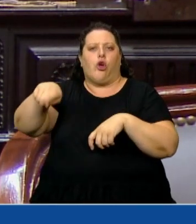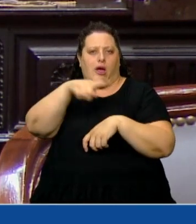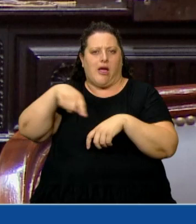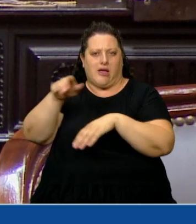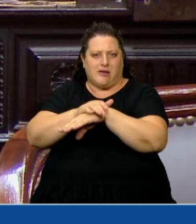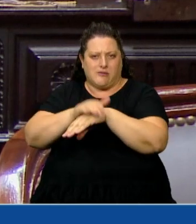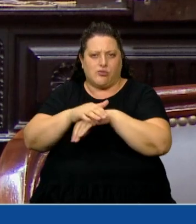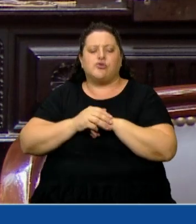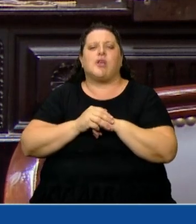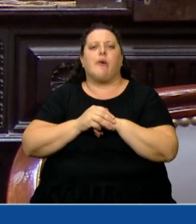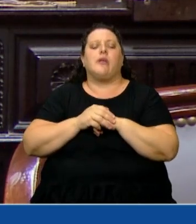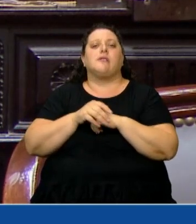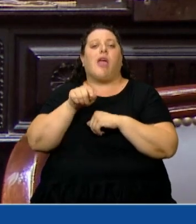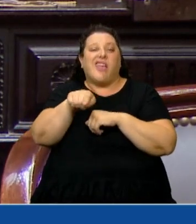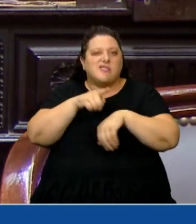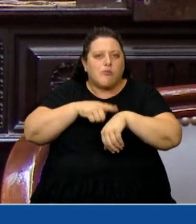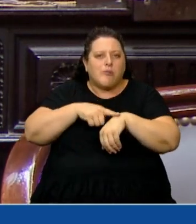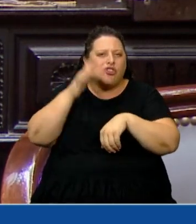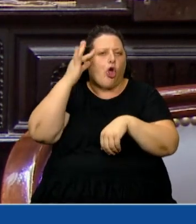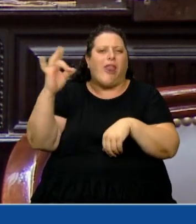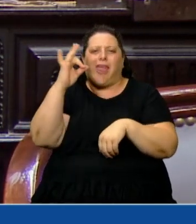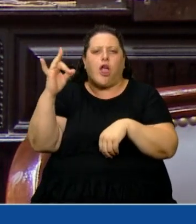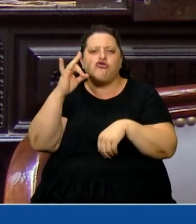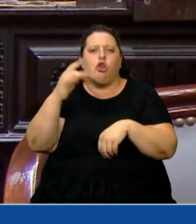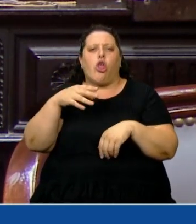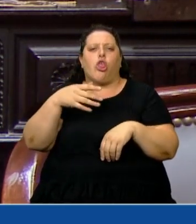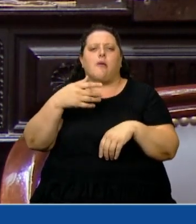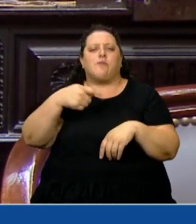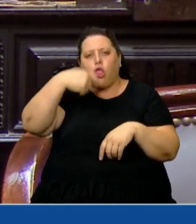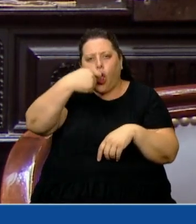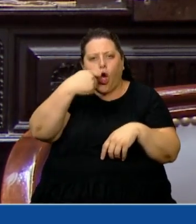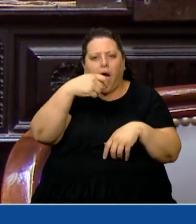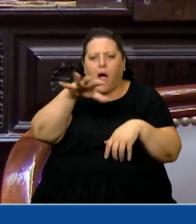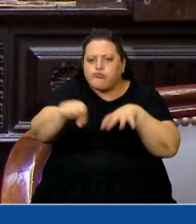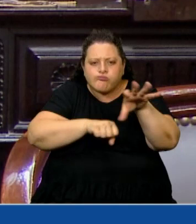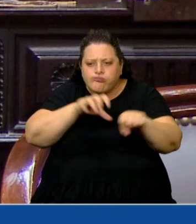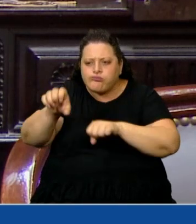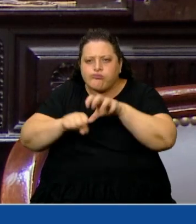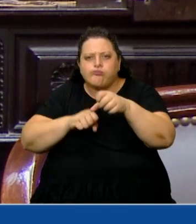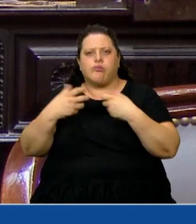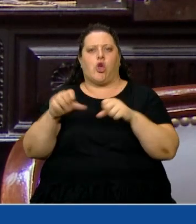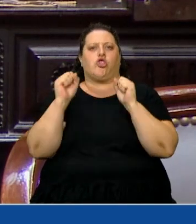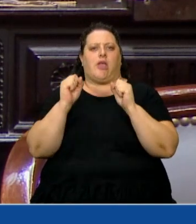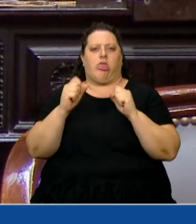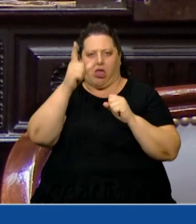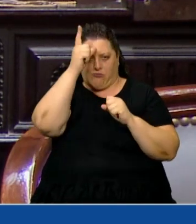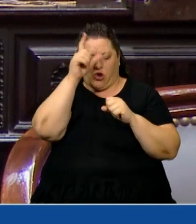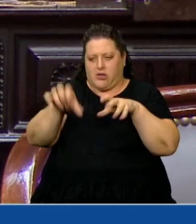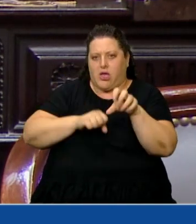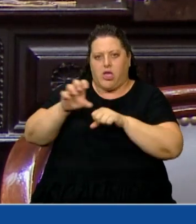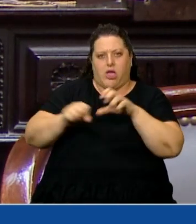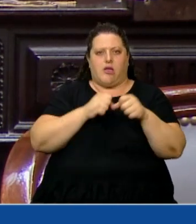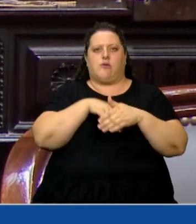gendarmes y había récord de incautación de droga en el país. Lamentablemente, esa política